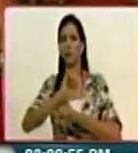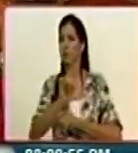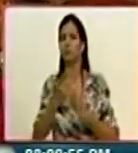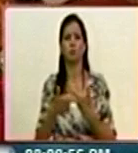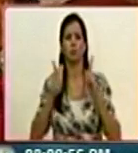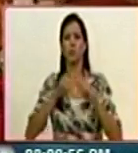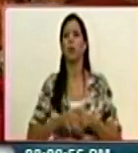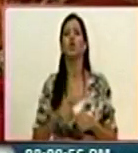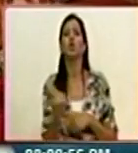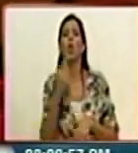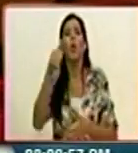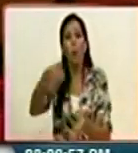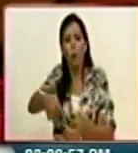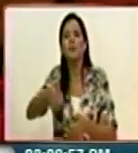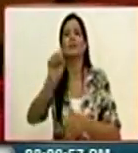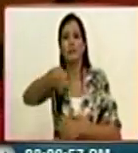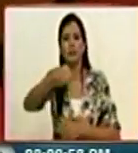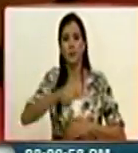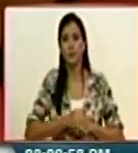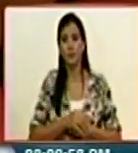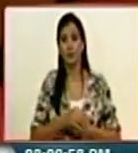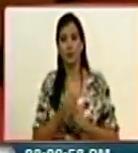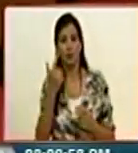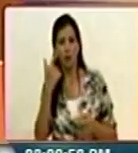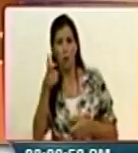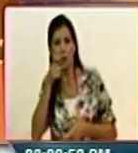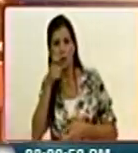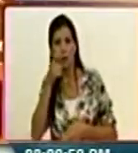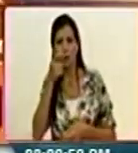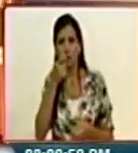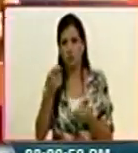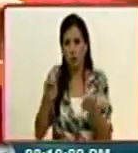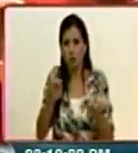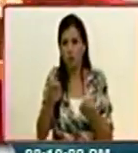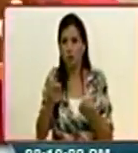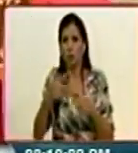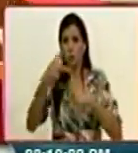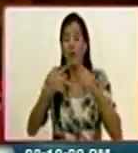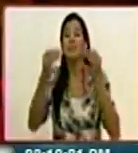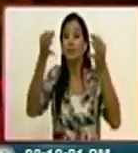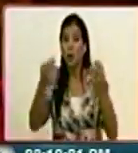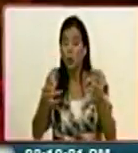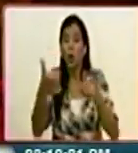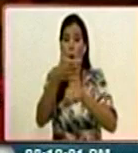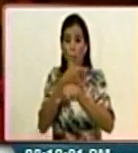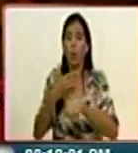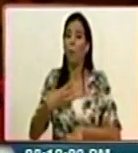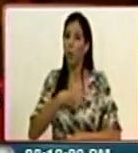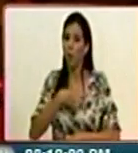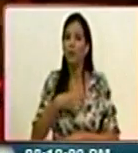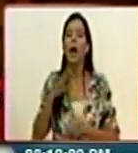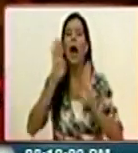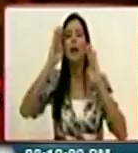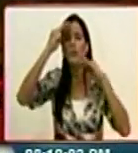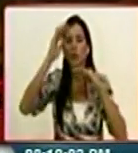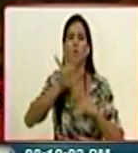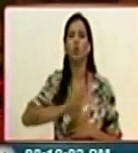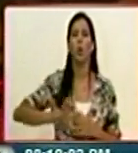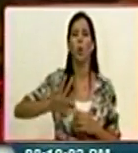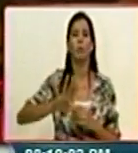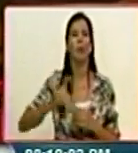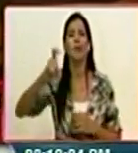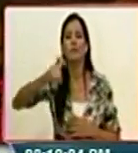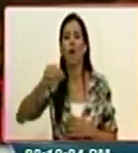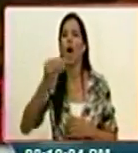El seguimiento oportuno a los inventarios de producción es la garantía que permitirá al gobierno nacional cubrir la demanda de